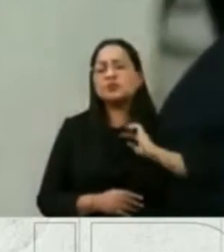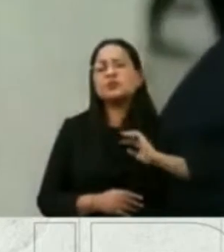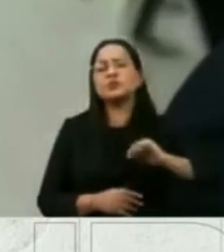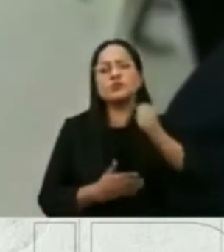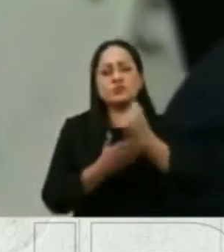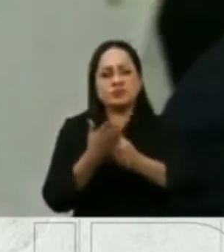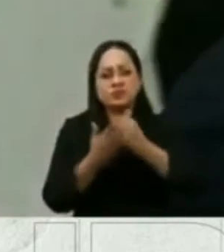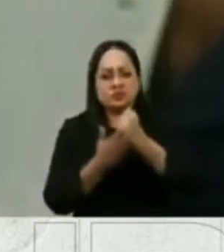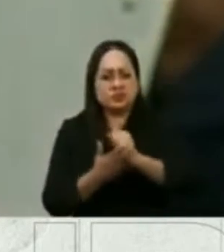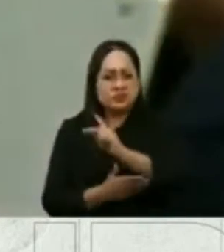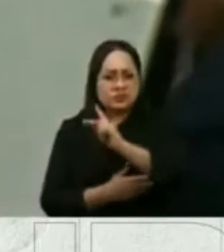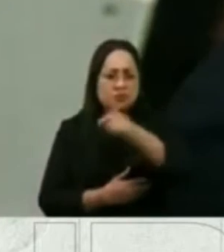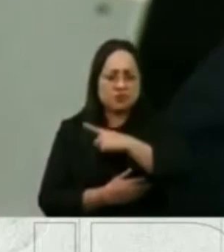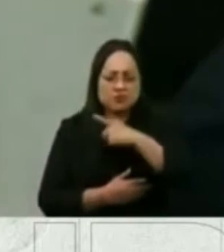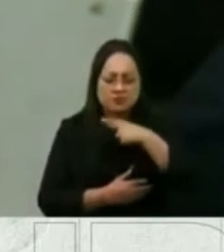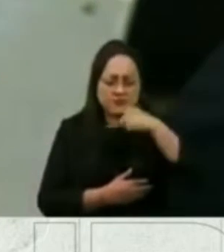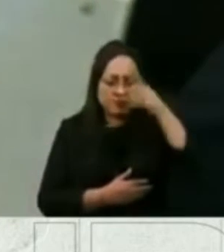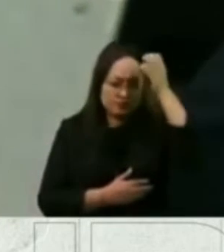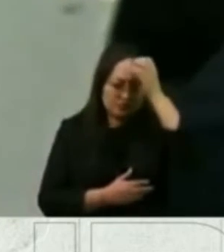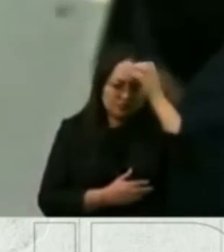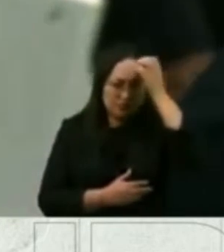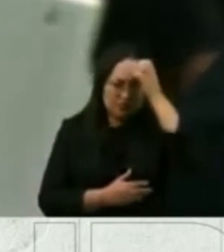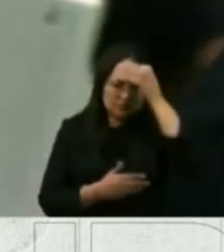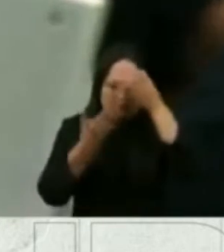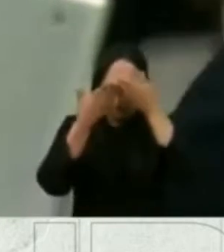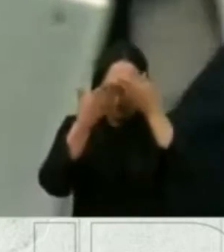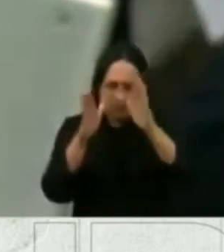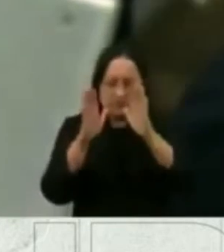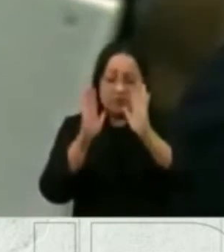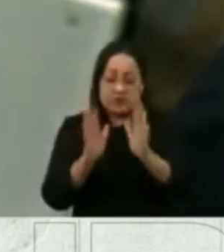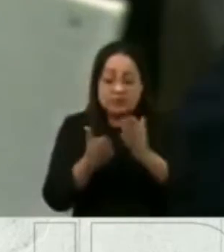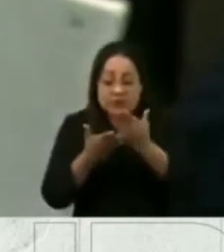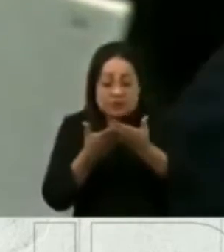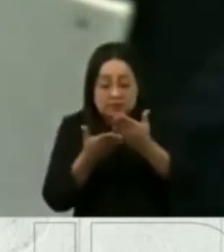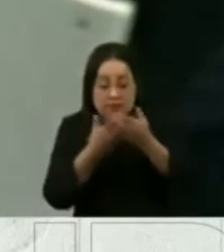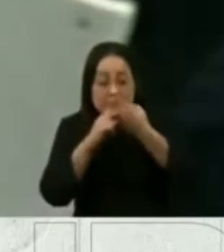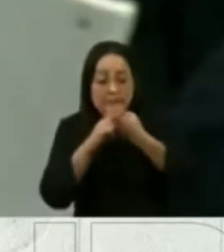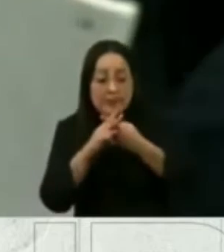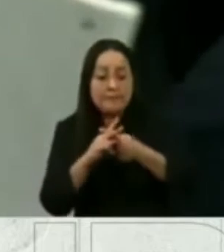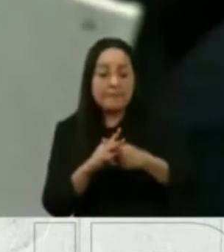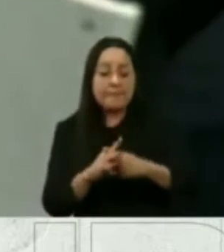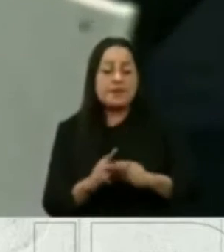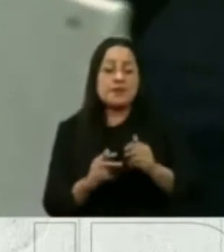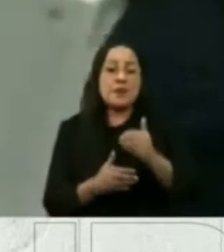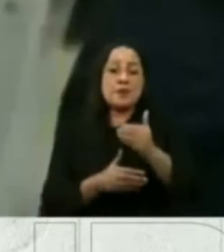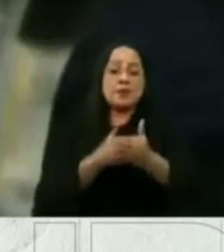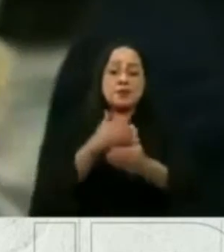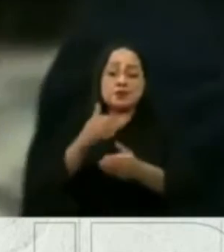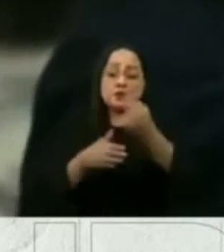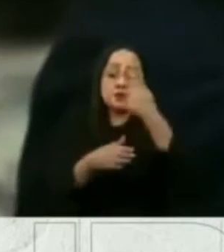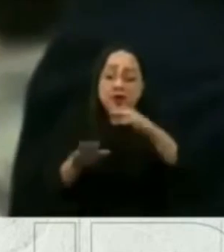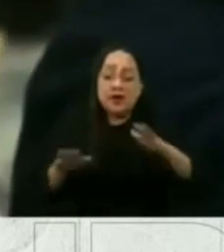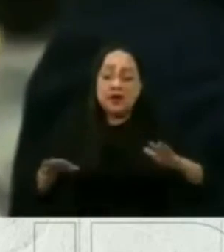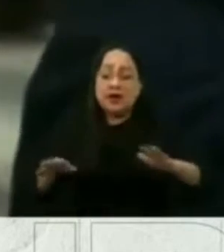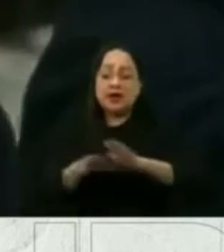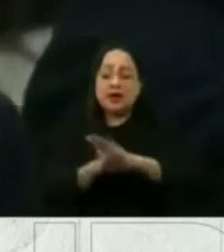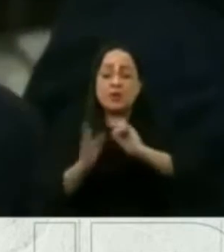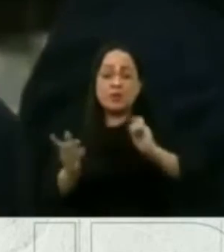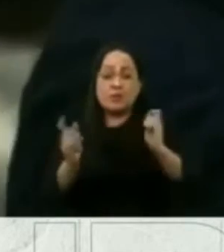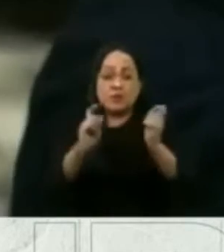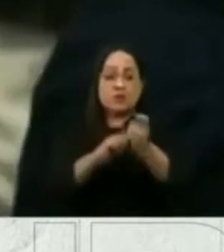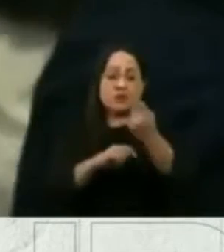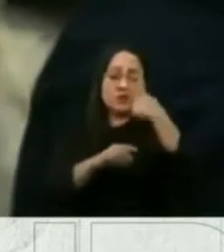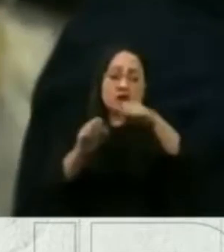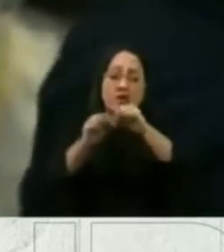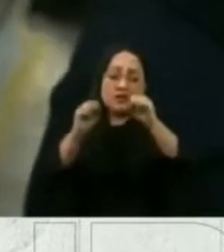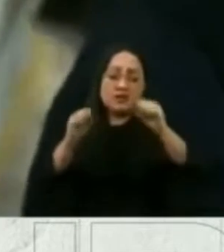los actores la conciencia de que inicia, no concluye, detona un proceso de reforma y transformación del